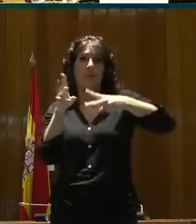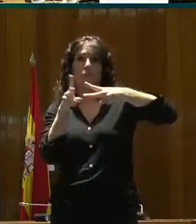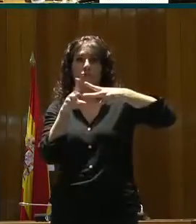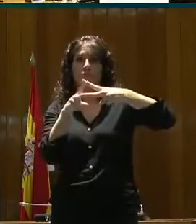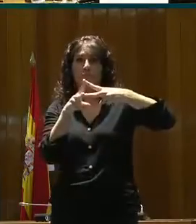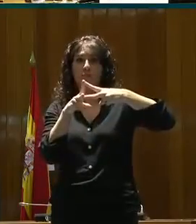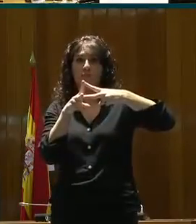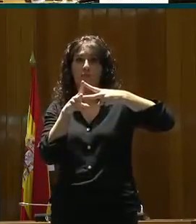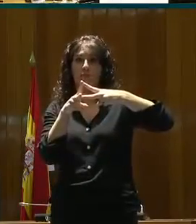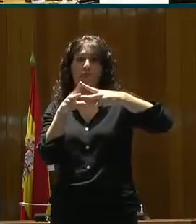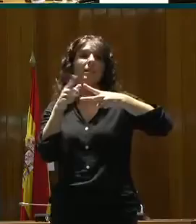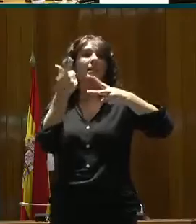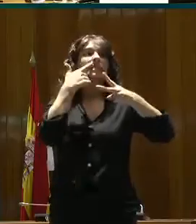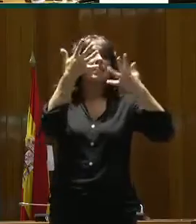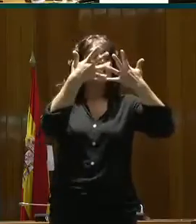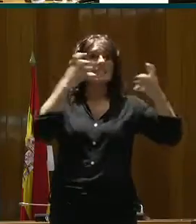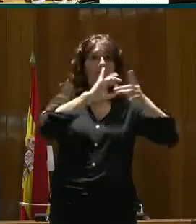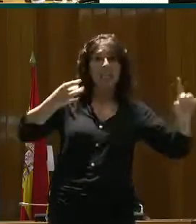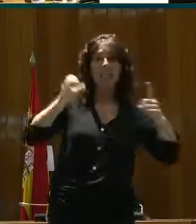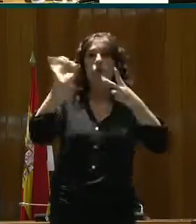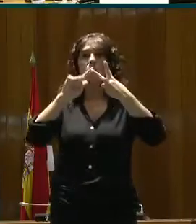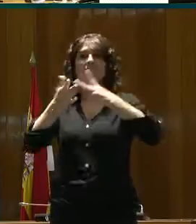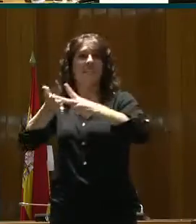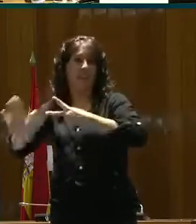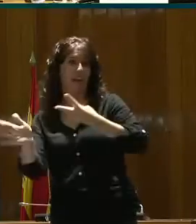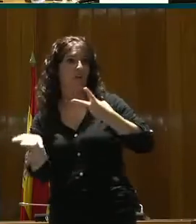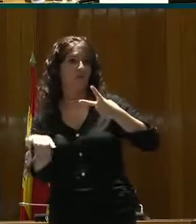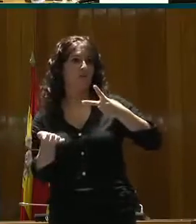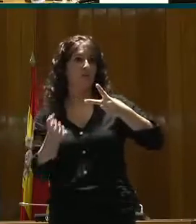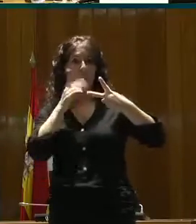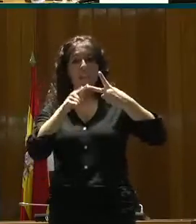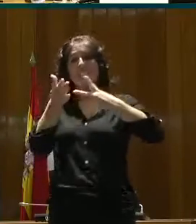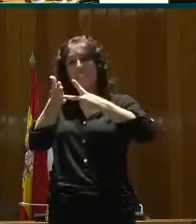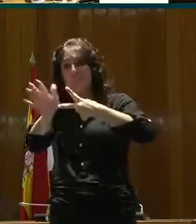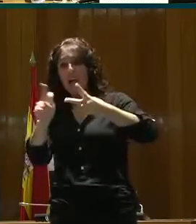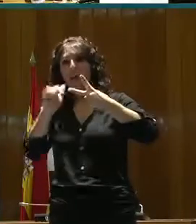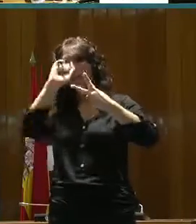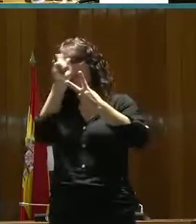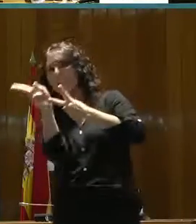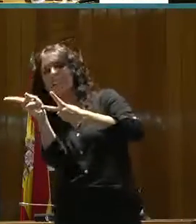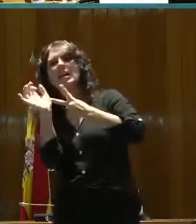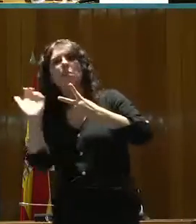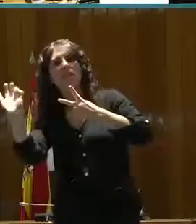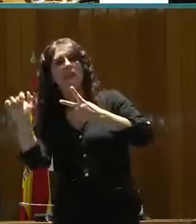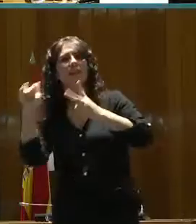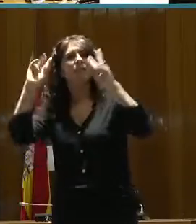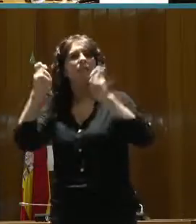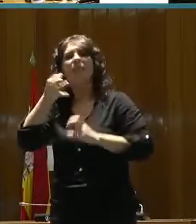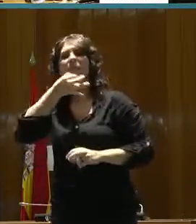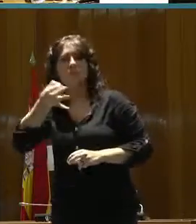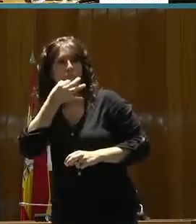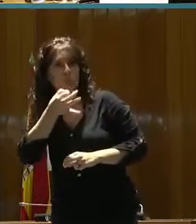la de significado y la de sintaxis. De modo que en la parte de significado tenemos una sección dedicada a